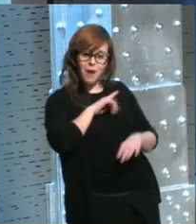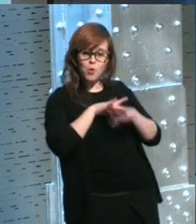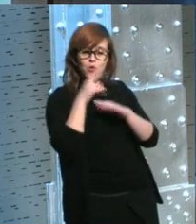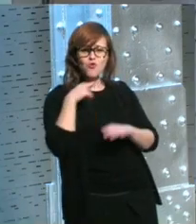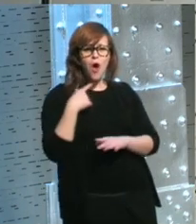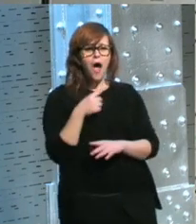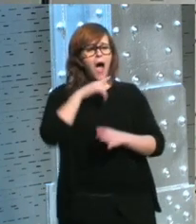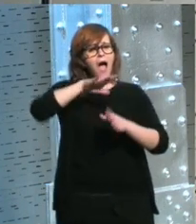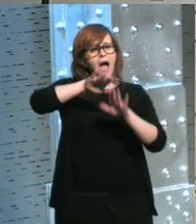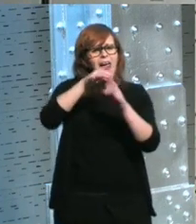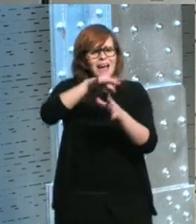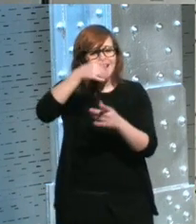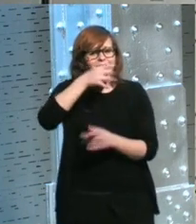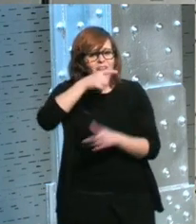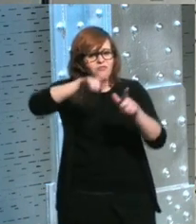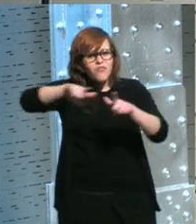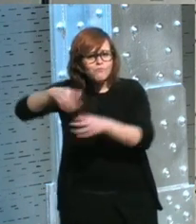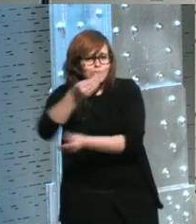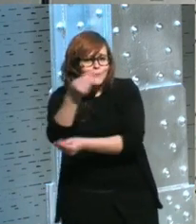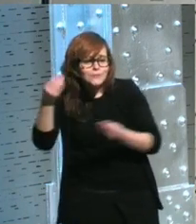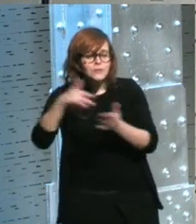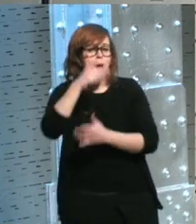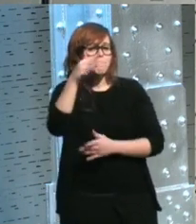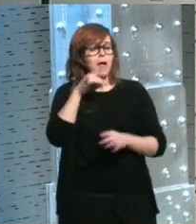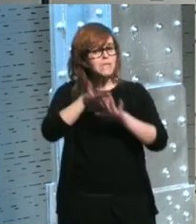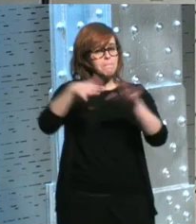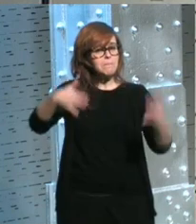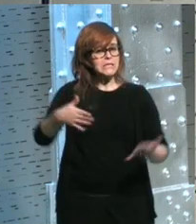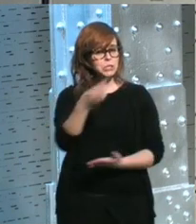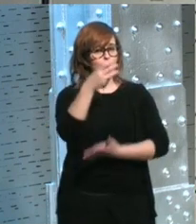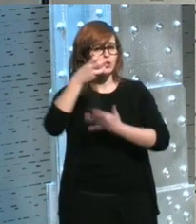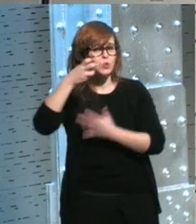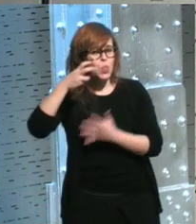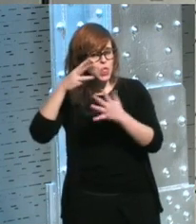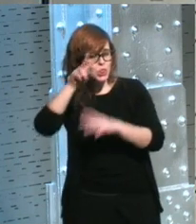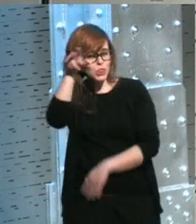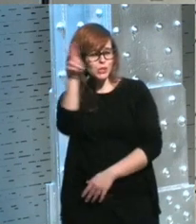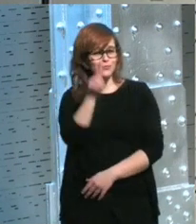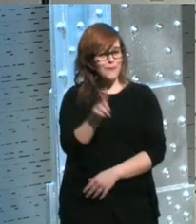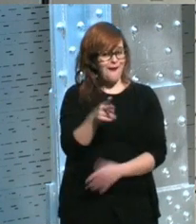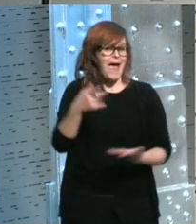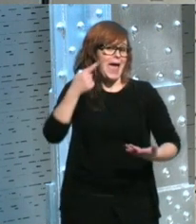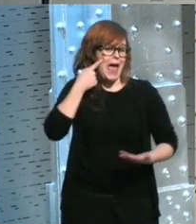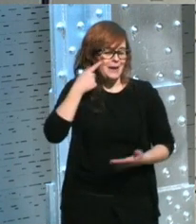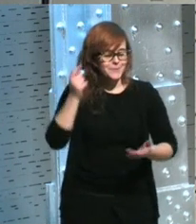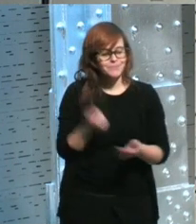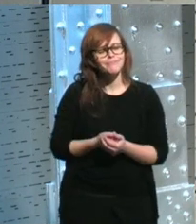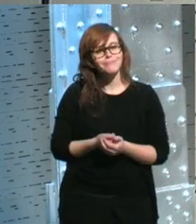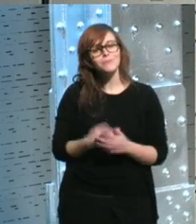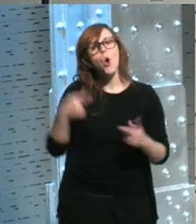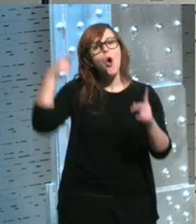$800, y ahí nos vamos a expandir. Entonces la noción es cambiar